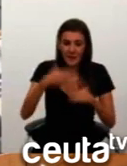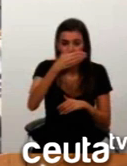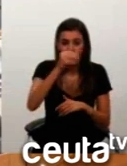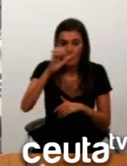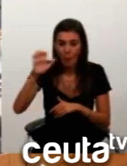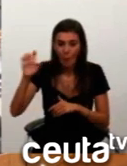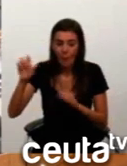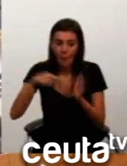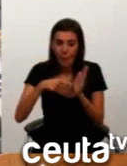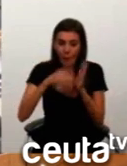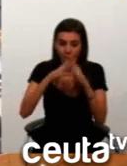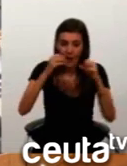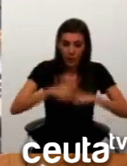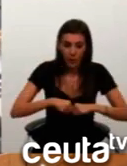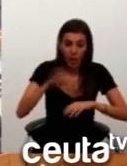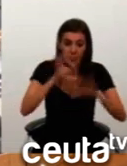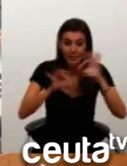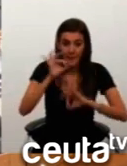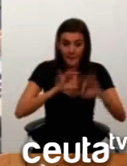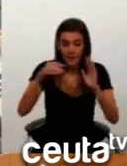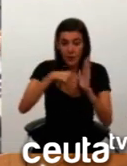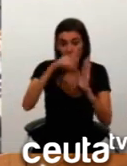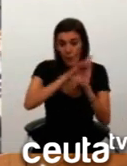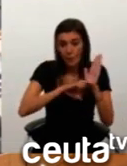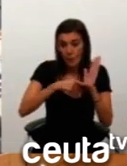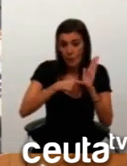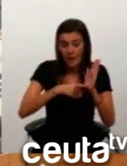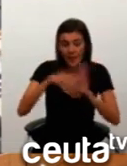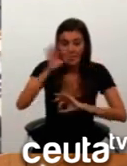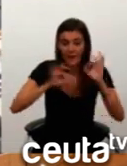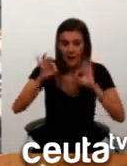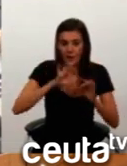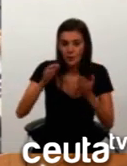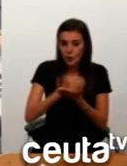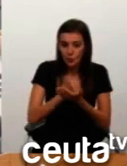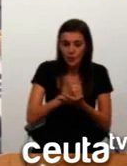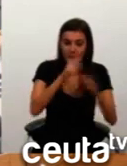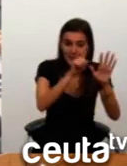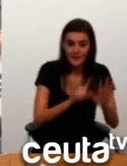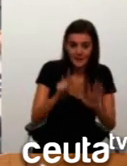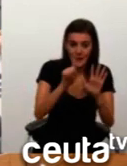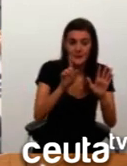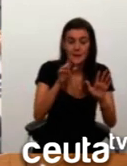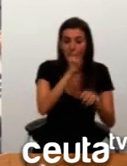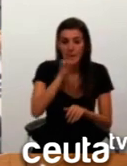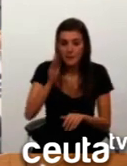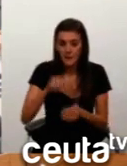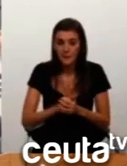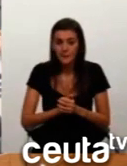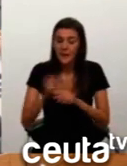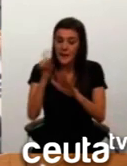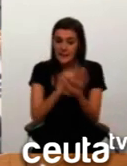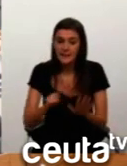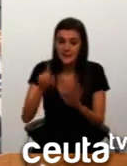de la Ciudad el acuerdo del Pleno, donde se establece la distribución de asesores en cuanto a seis para Partido Popular, seis